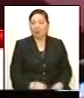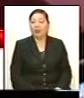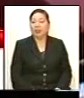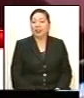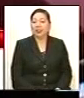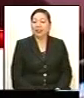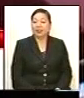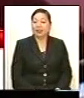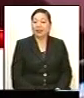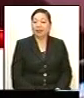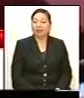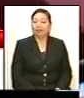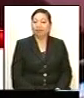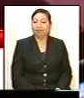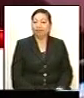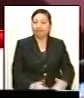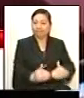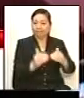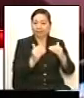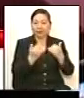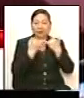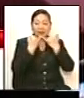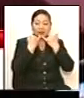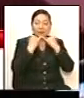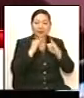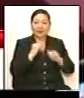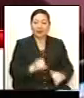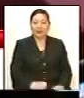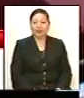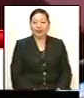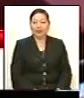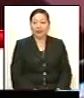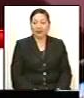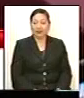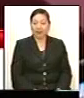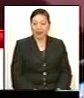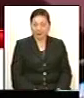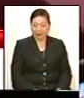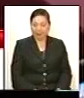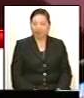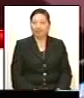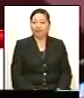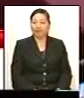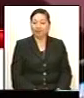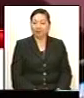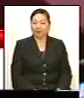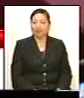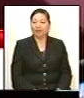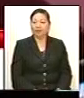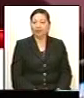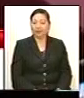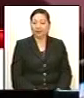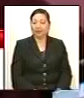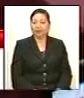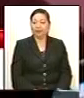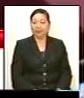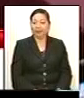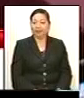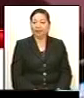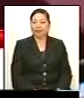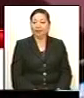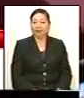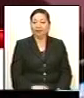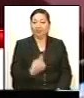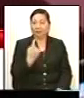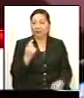correspondientes. Vamos a pasar a la estación informes. Vamos a pasar ya de frente a la orden del día, me dicen acá. Con el